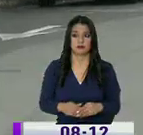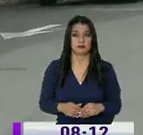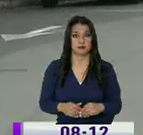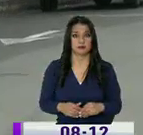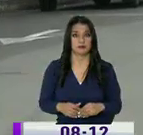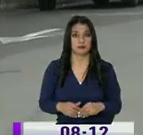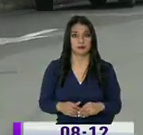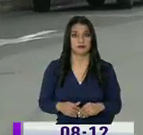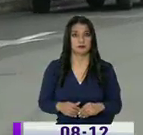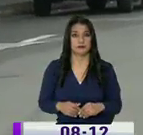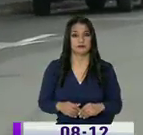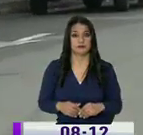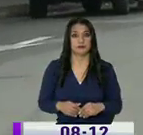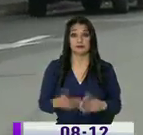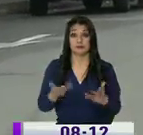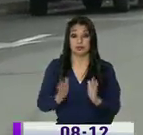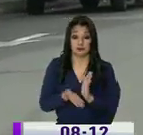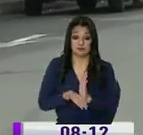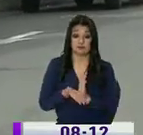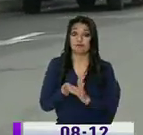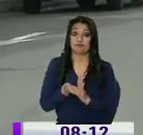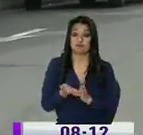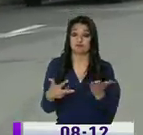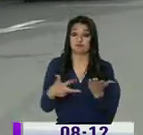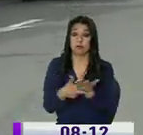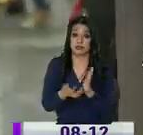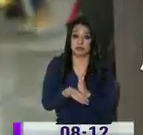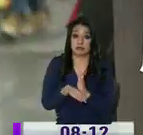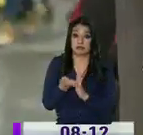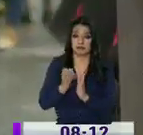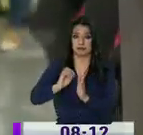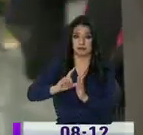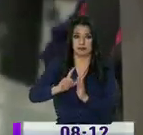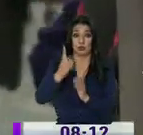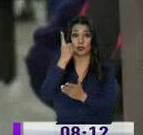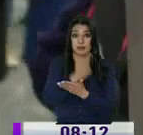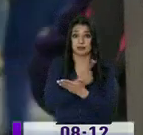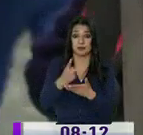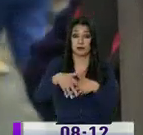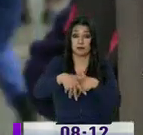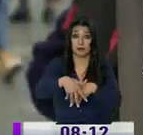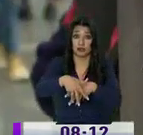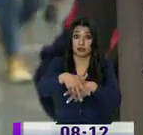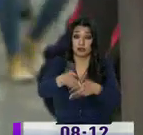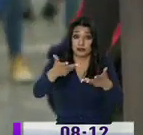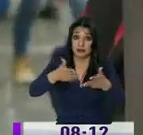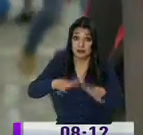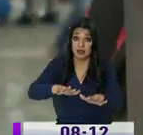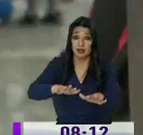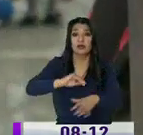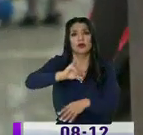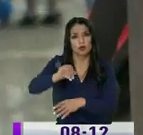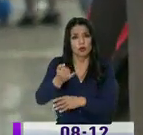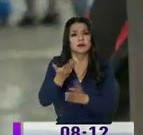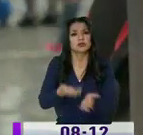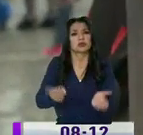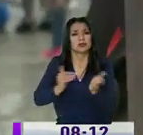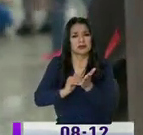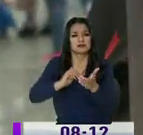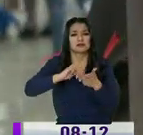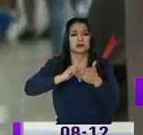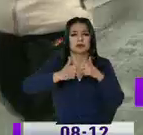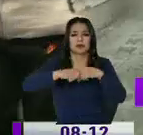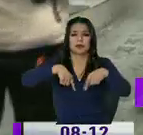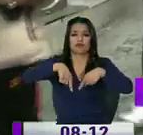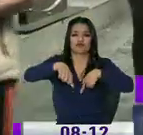A un día del incremento del pasaje y al cumplirse una semana de las protestas, Quito amaneció este jueves nuevamente con problemas de transporte